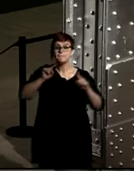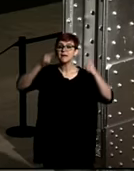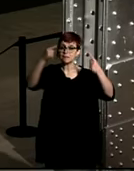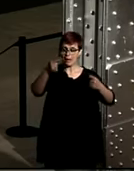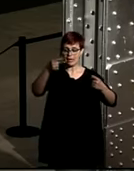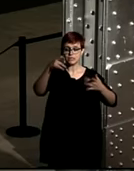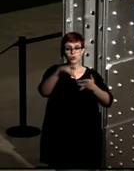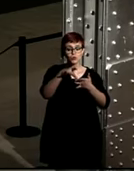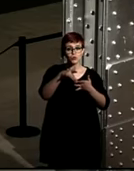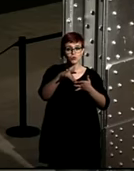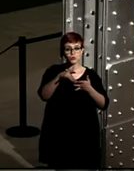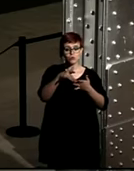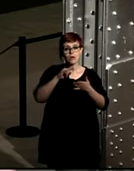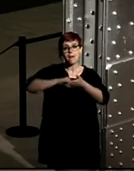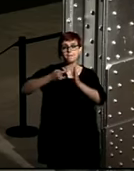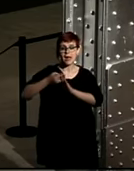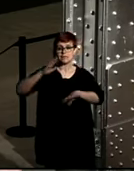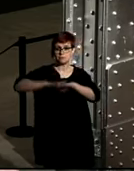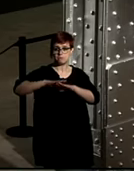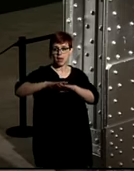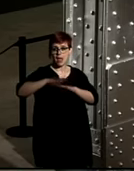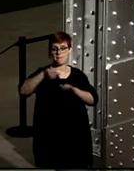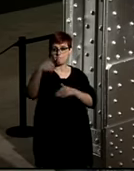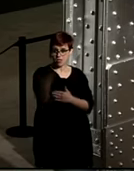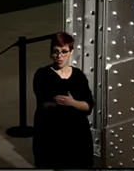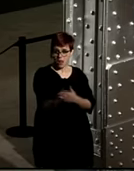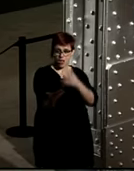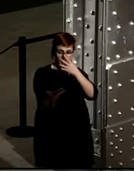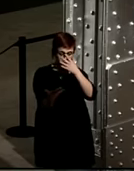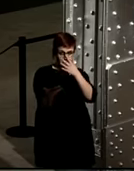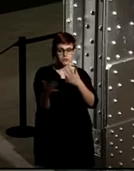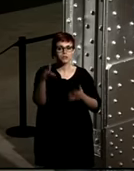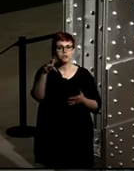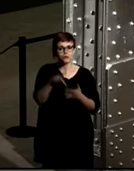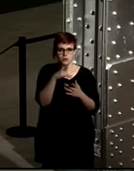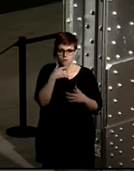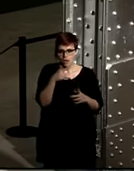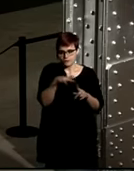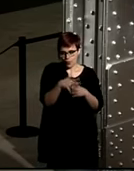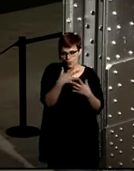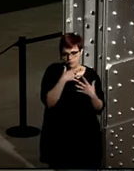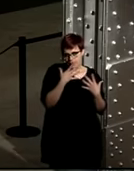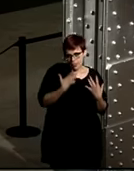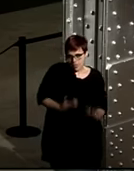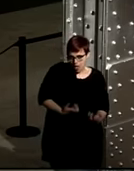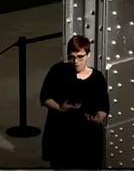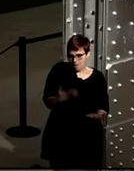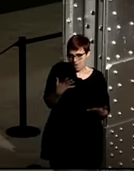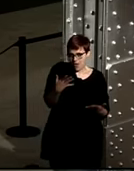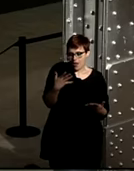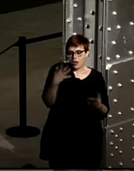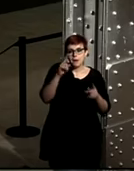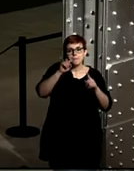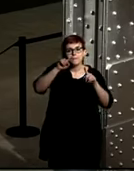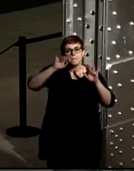primera, que era Planes para Mañana, es un drama, no tiene que ver, pero sí tiene que ver en cuanto a que las dos